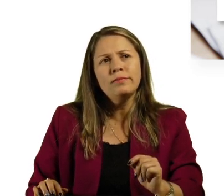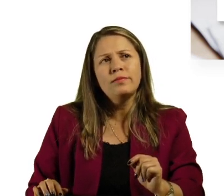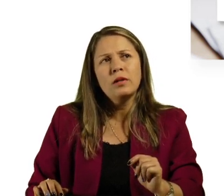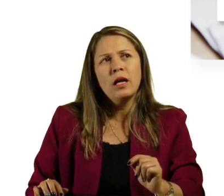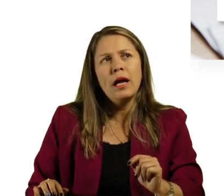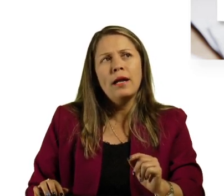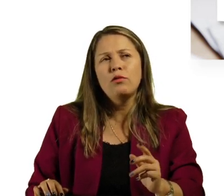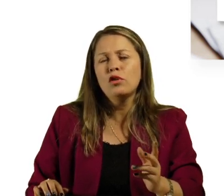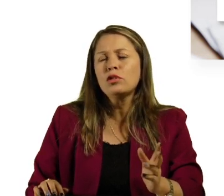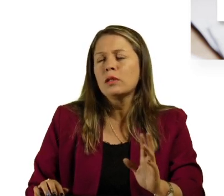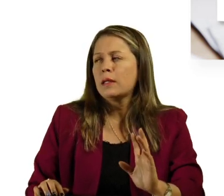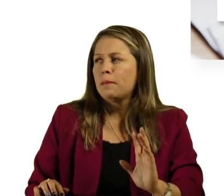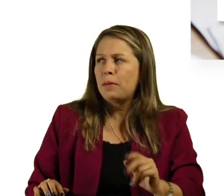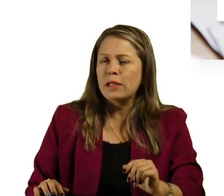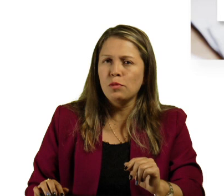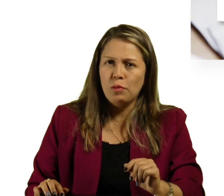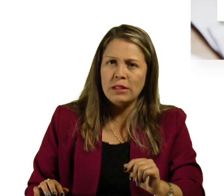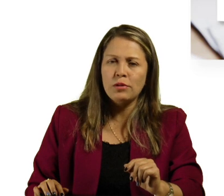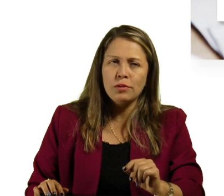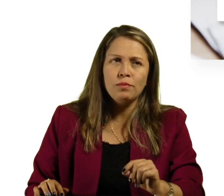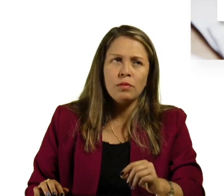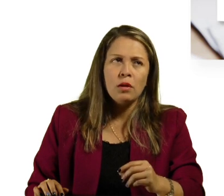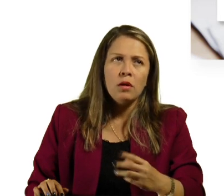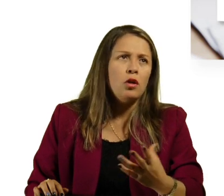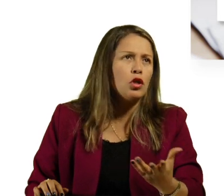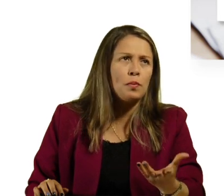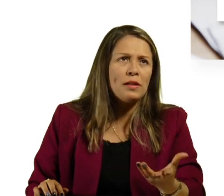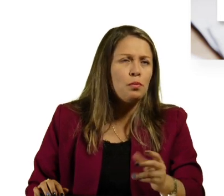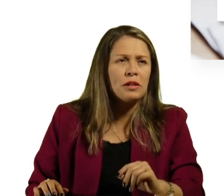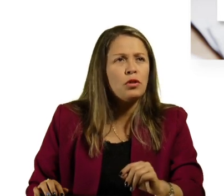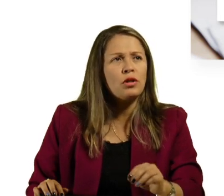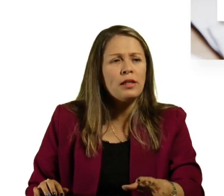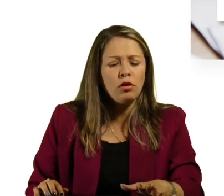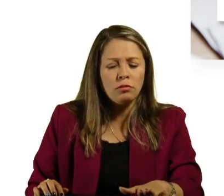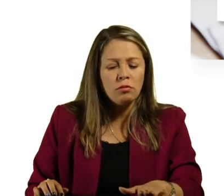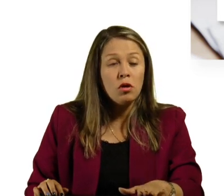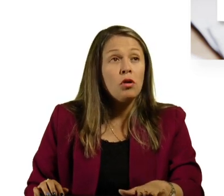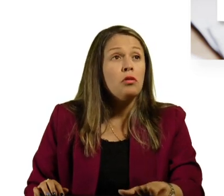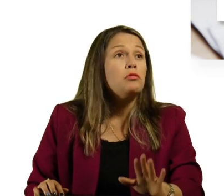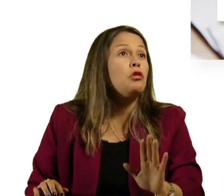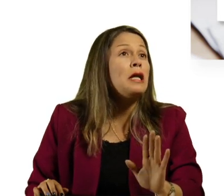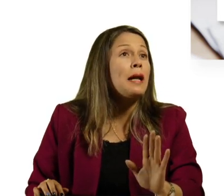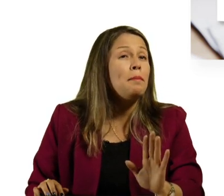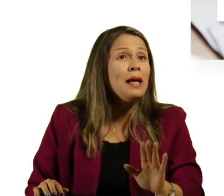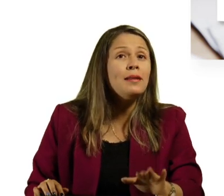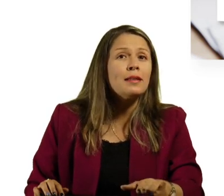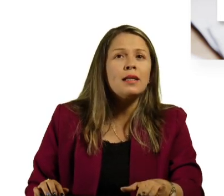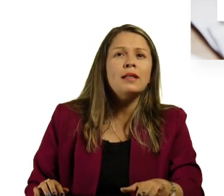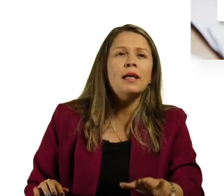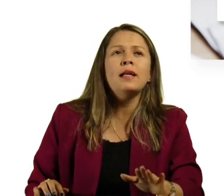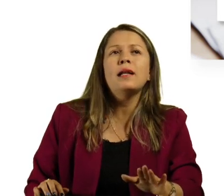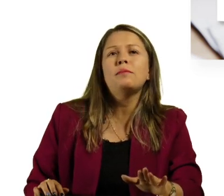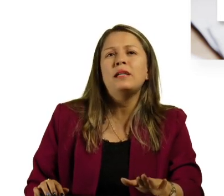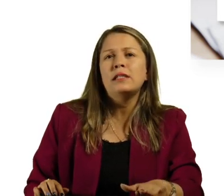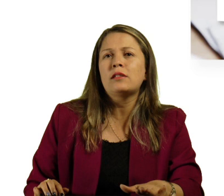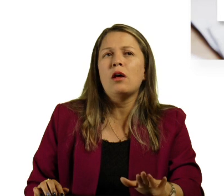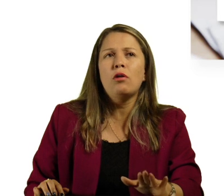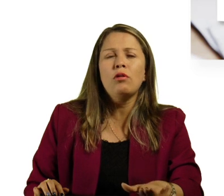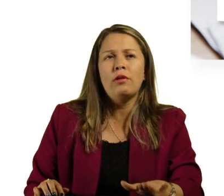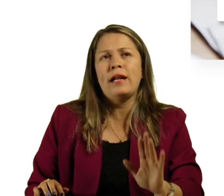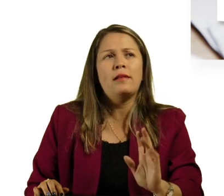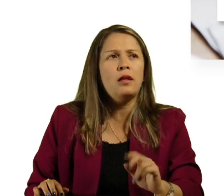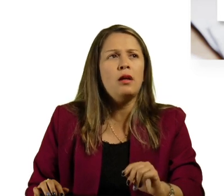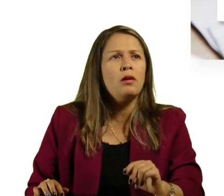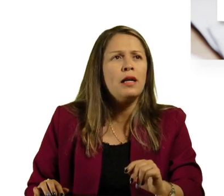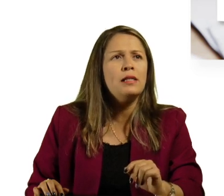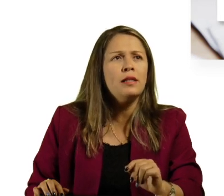materializo en unos presupuestos. ¿Los presupuestos qué son? Son herramientas que tiene el administrador